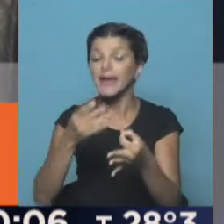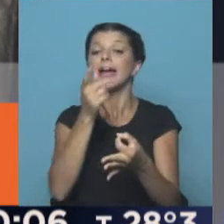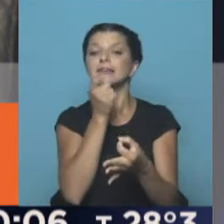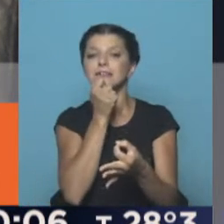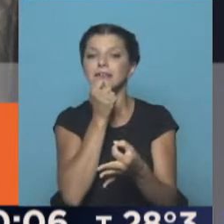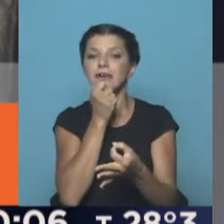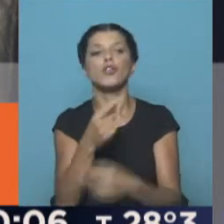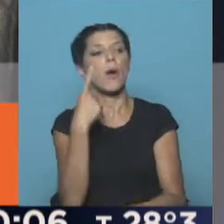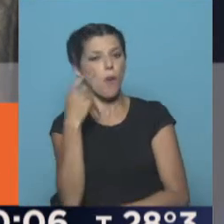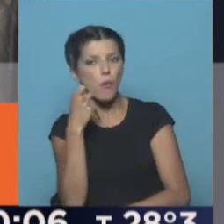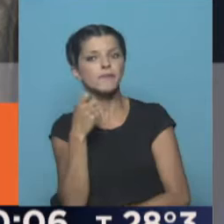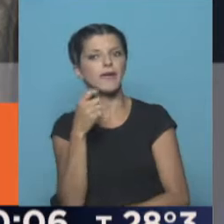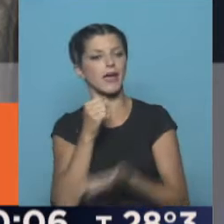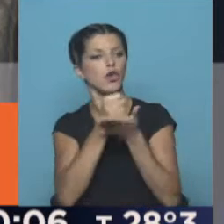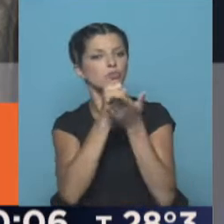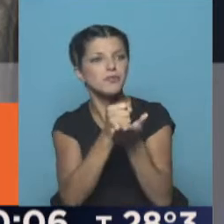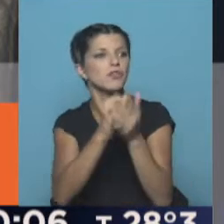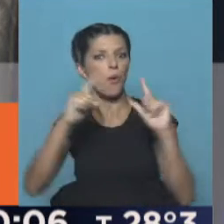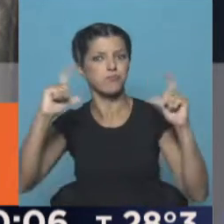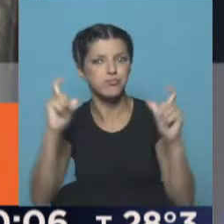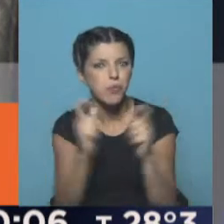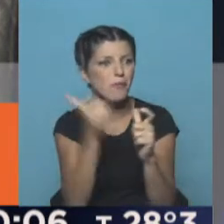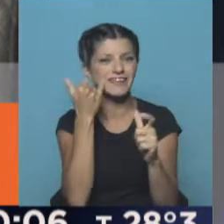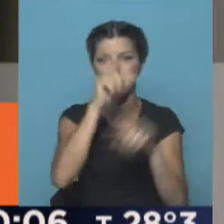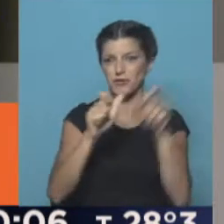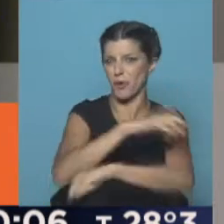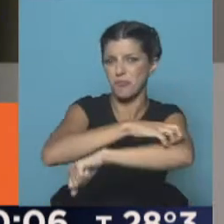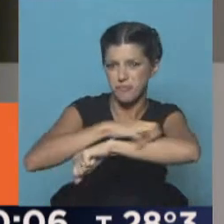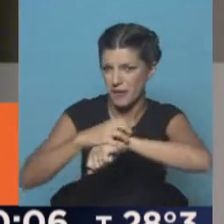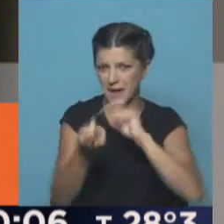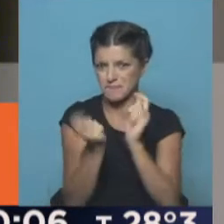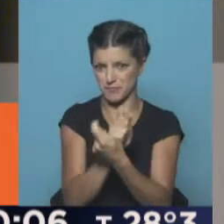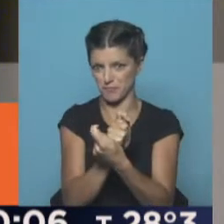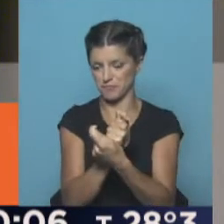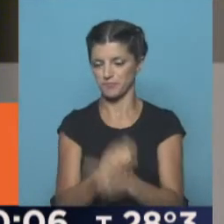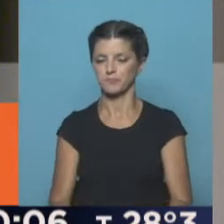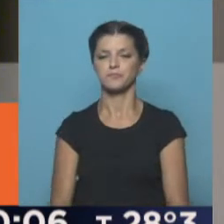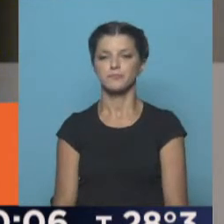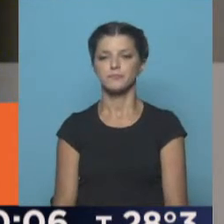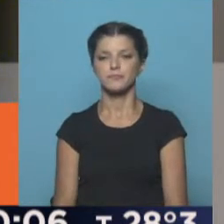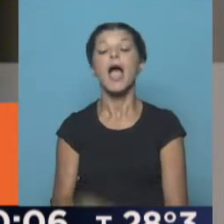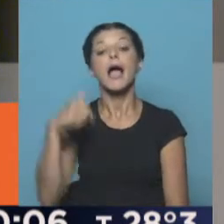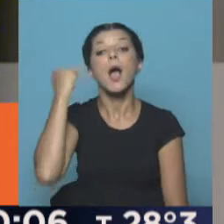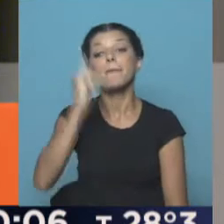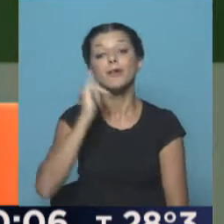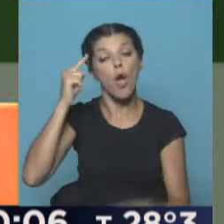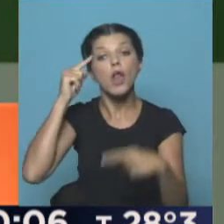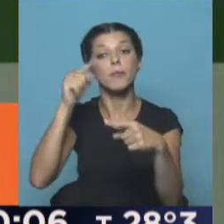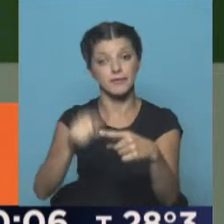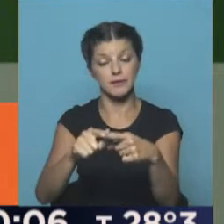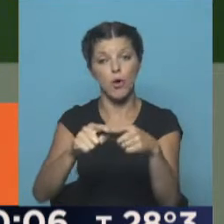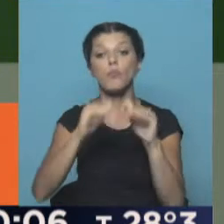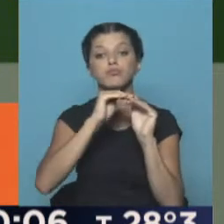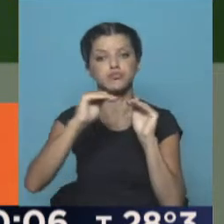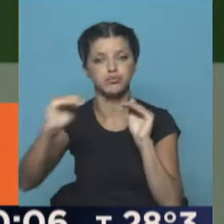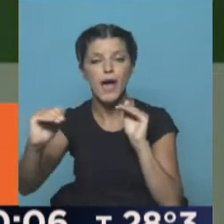dependencia de ofrecer una tarifa social a nuestros conciudadanos tras indicar que el objetivo es normalizar la prestación eléctrica para